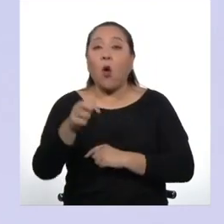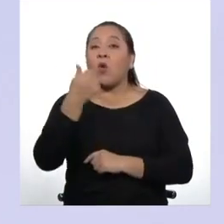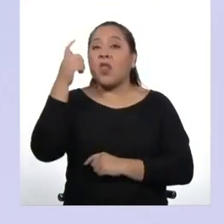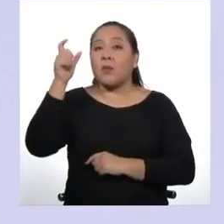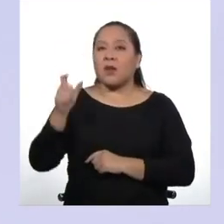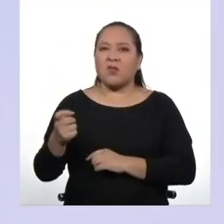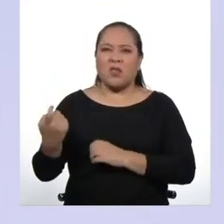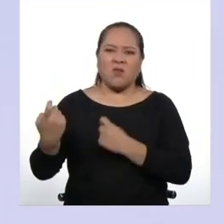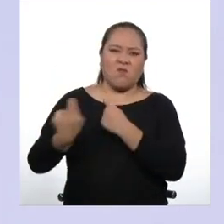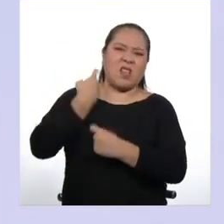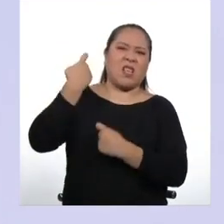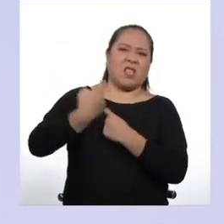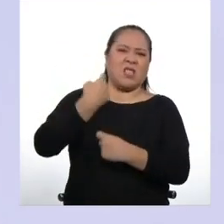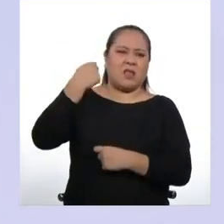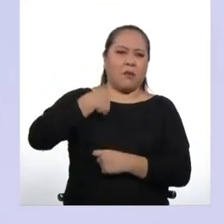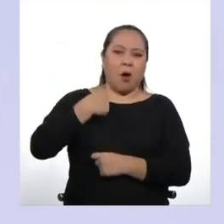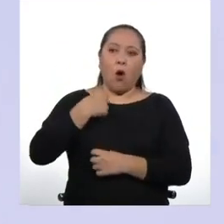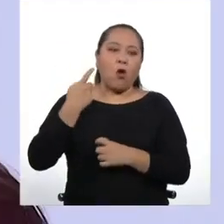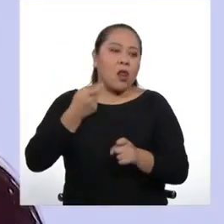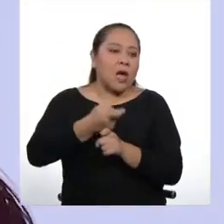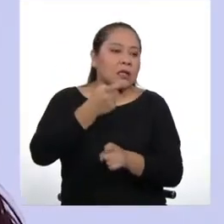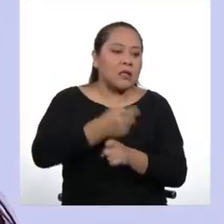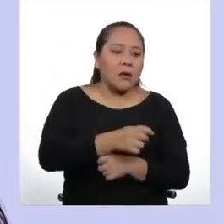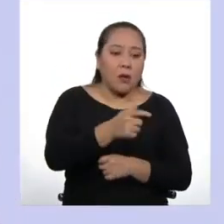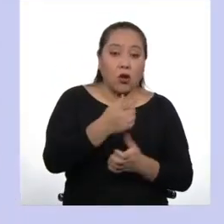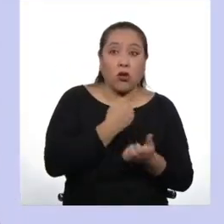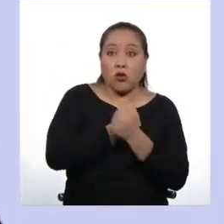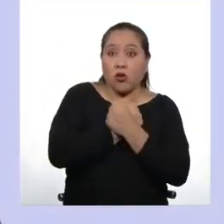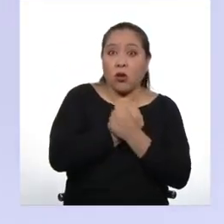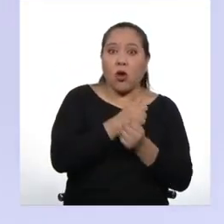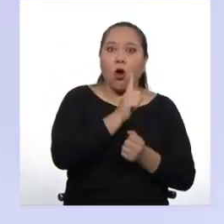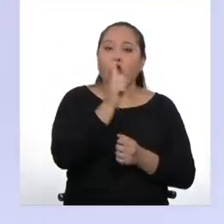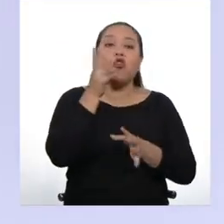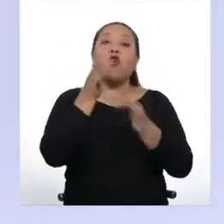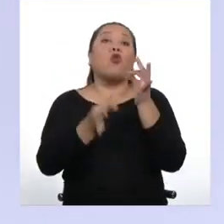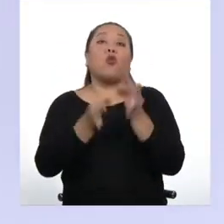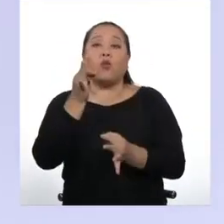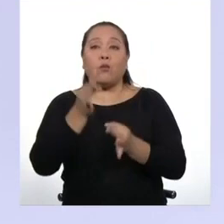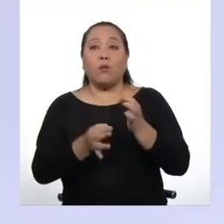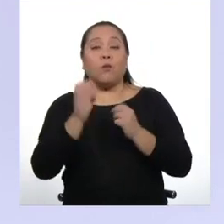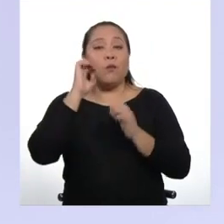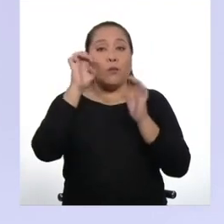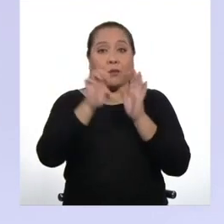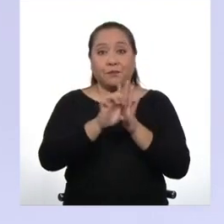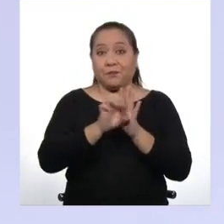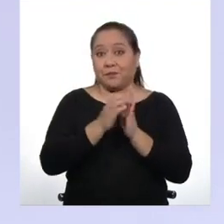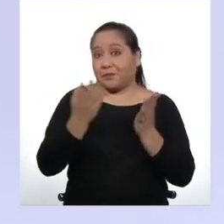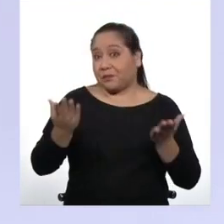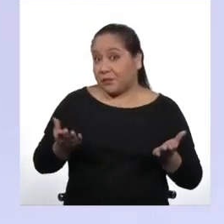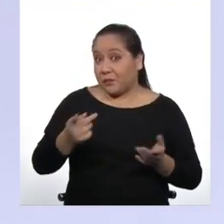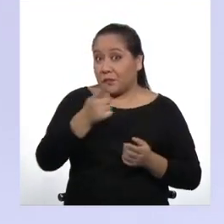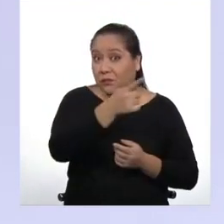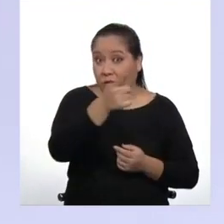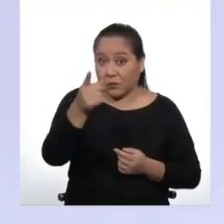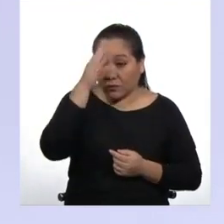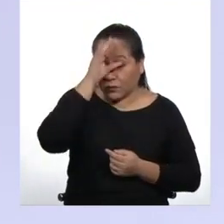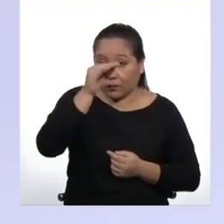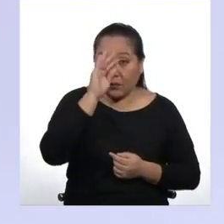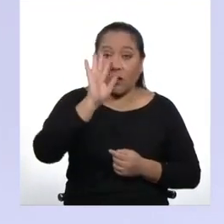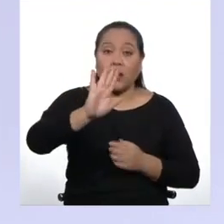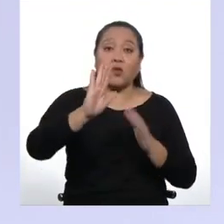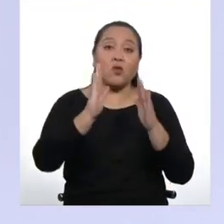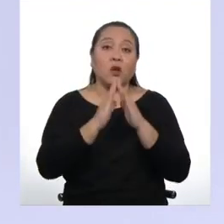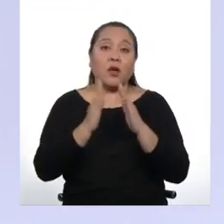mal, a mí o a los que yo quiero, o se ha cometido una injusticia. Por ejemplo, si alguno de ustedes chicos y chicas en